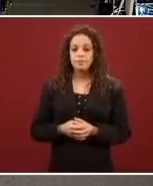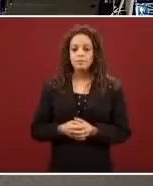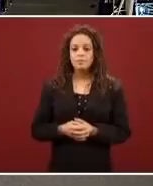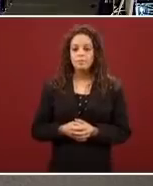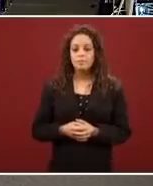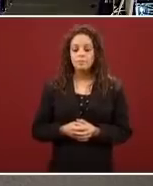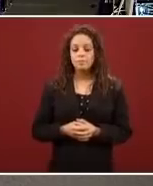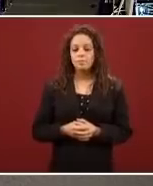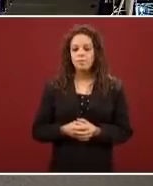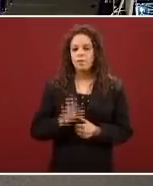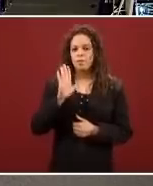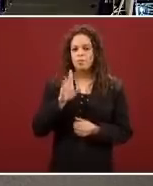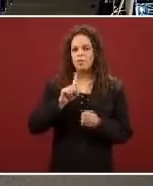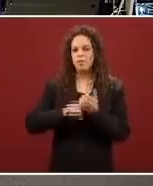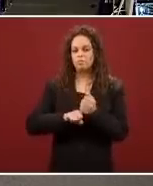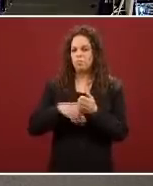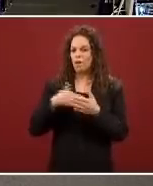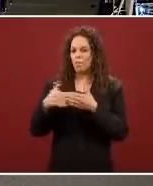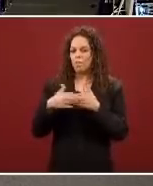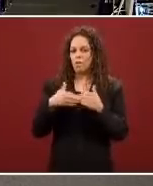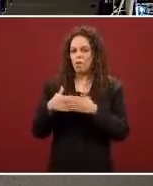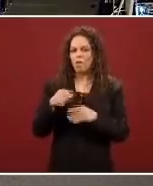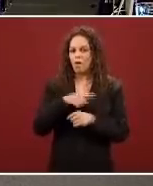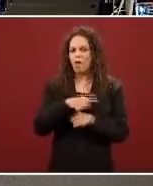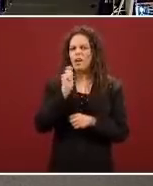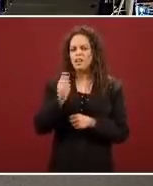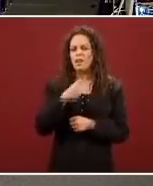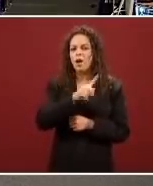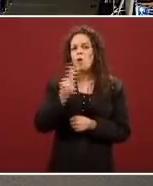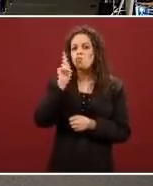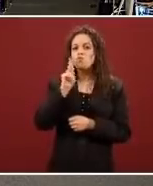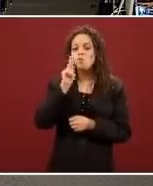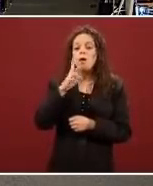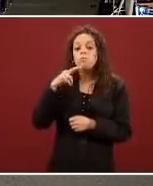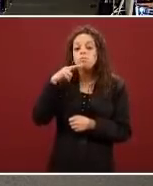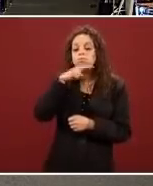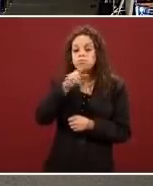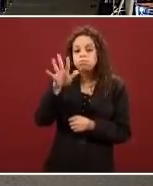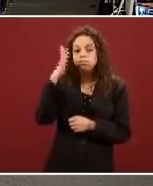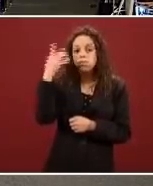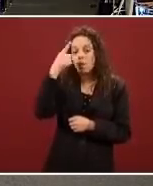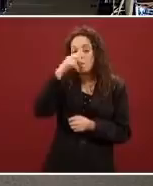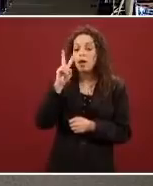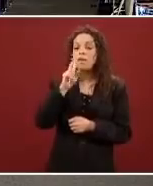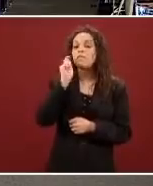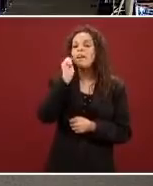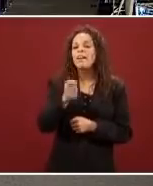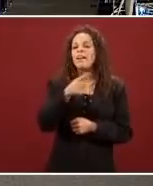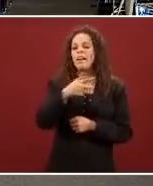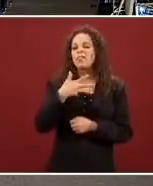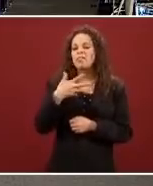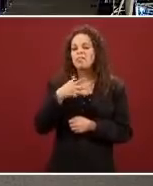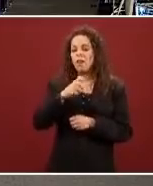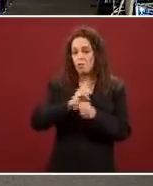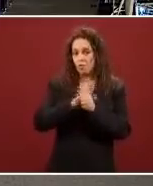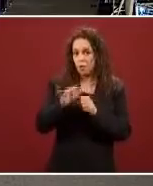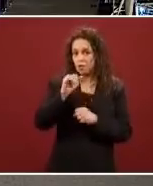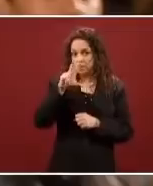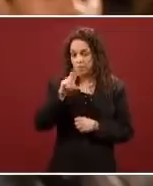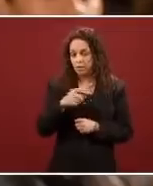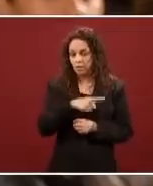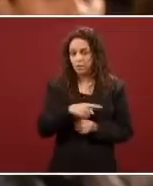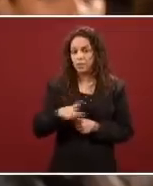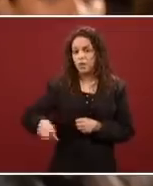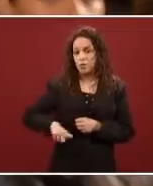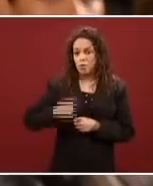una moda con las pruebas rápidas para detectar el virus del coronavirus. Saber qué tiene de información el gobierno federal en este momento, se están